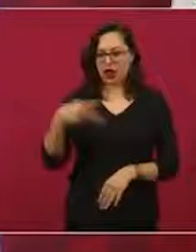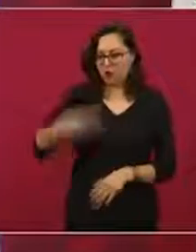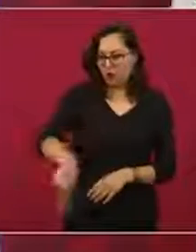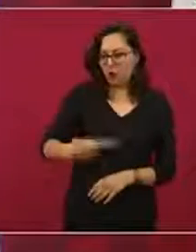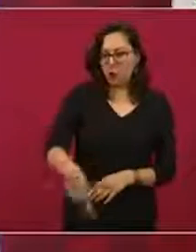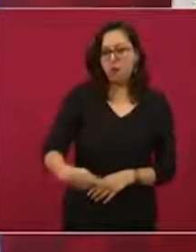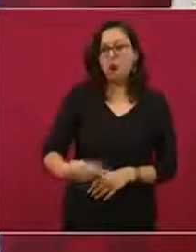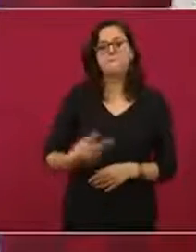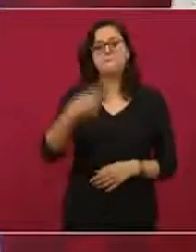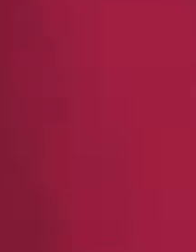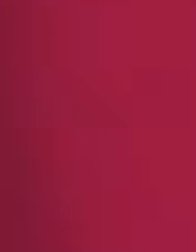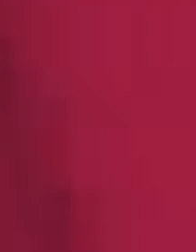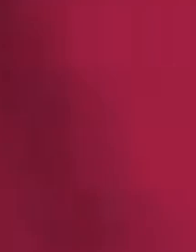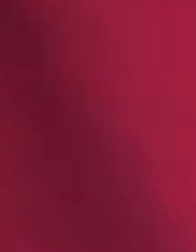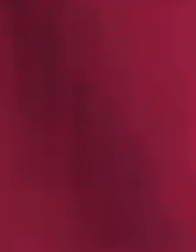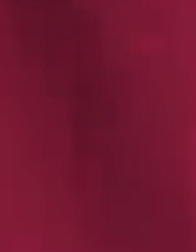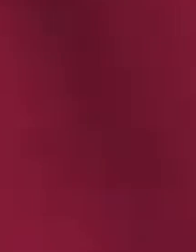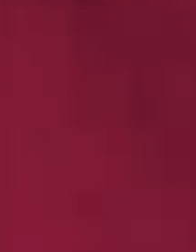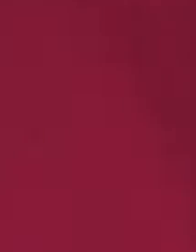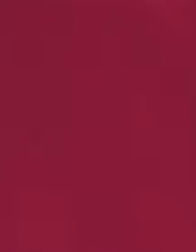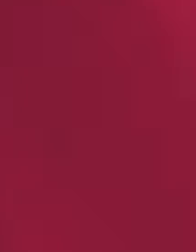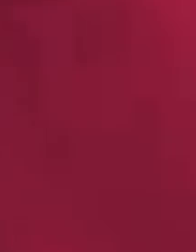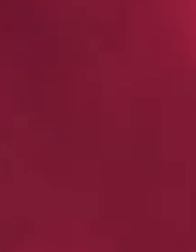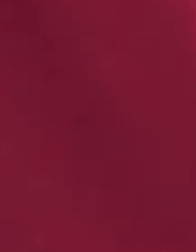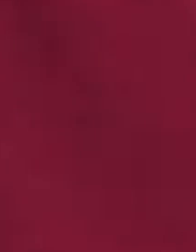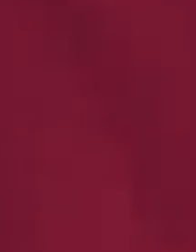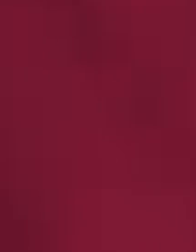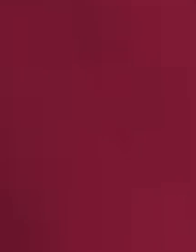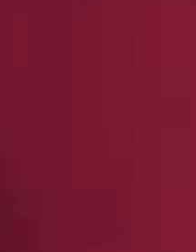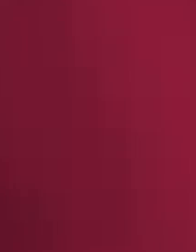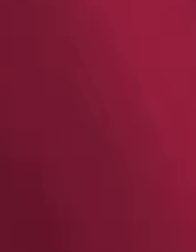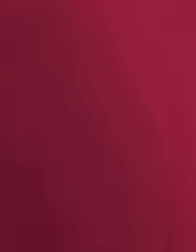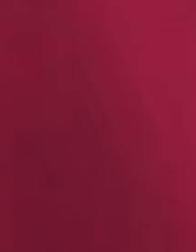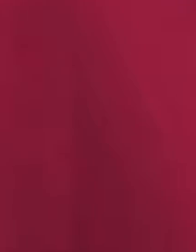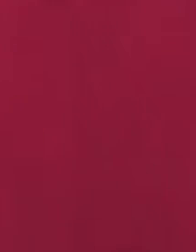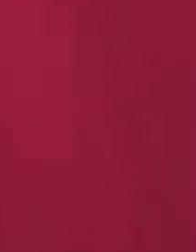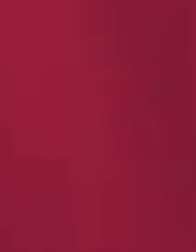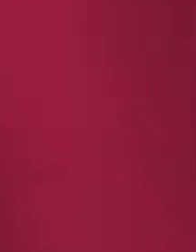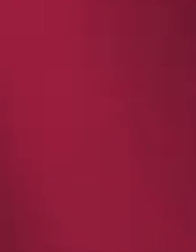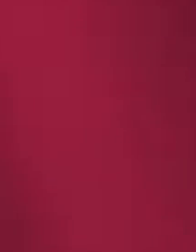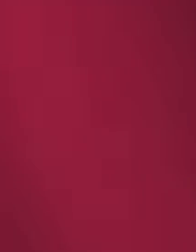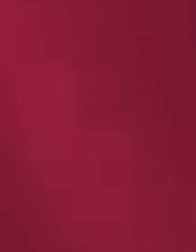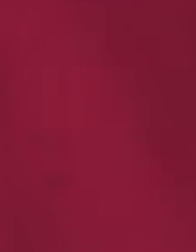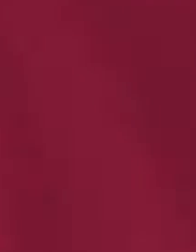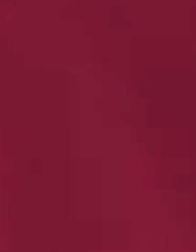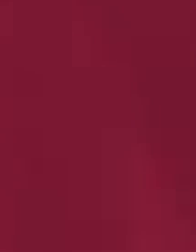combustibles. Gobierno de México.